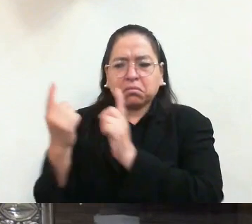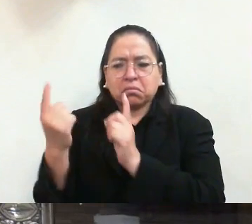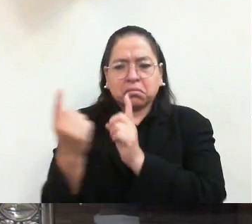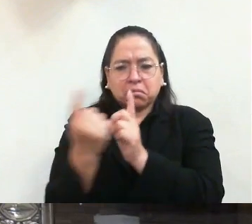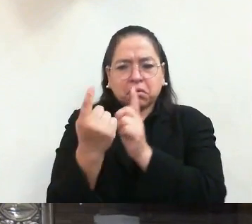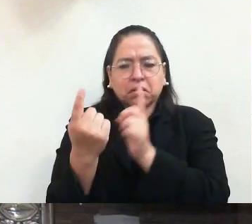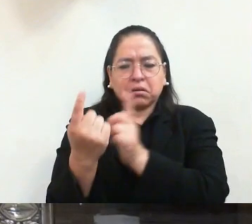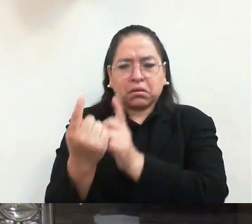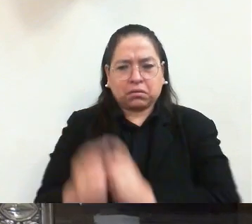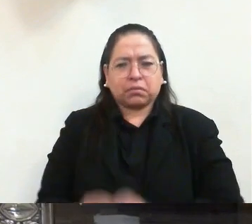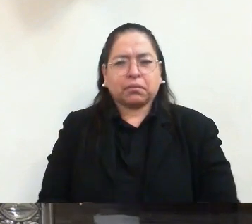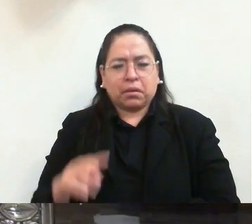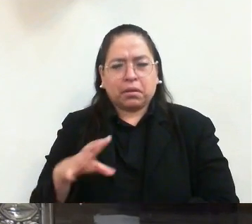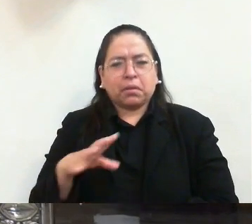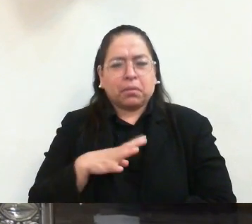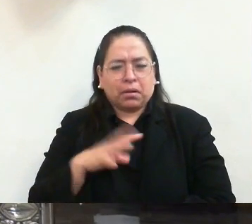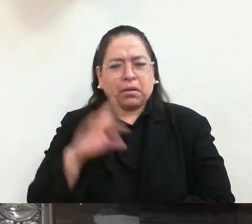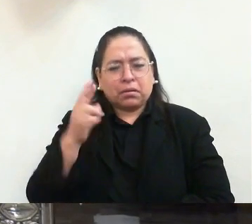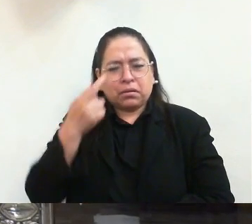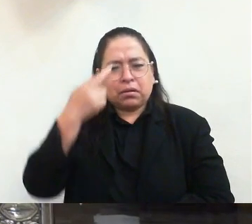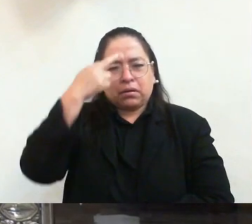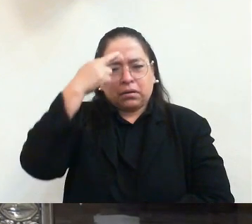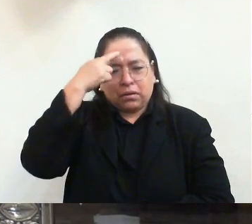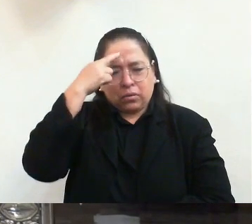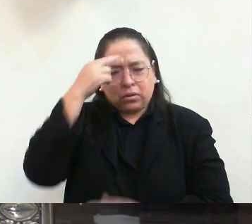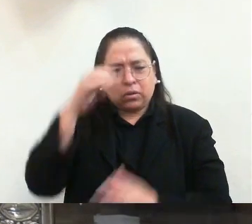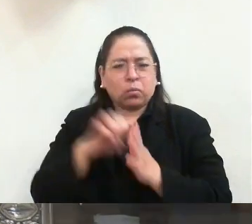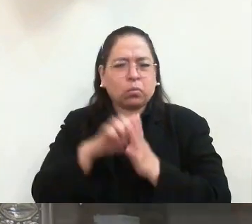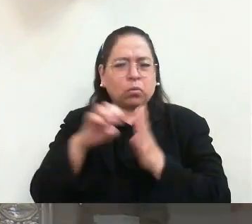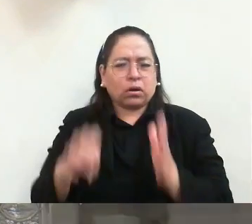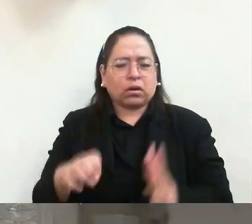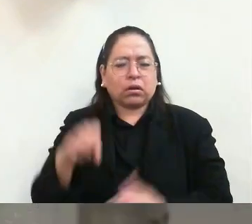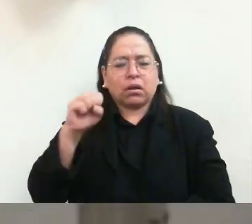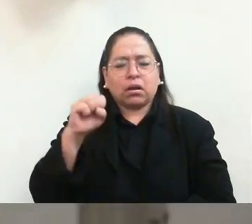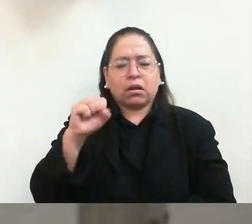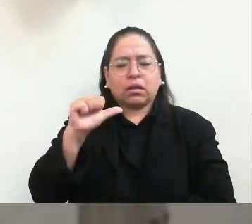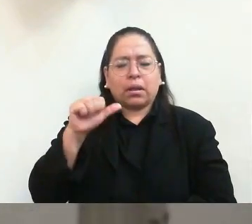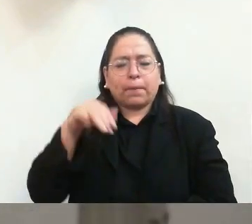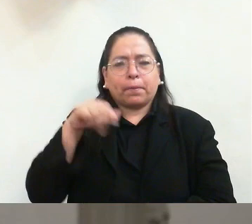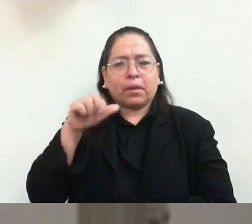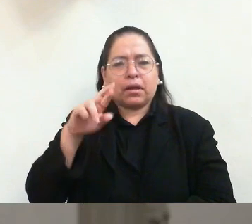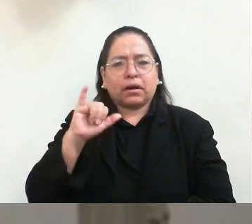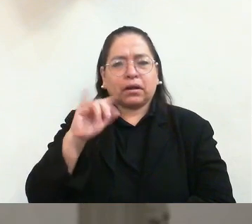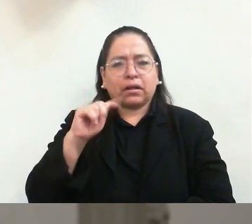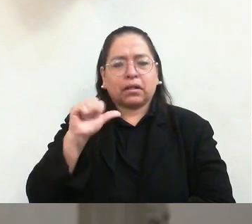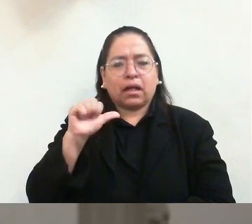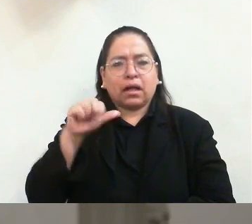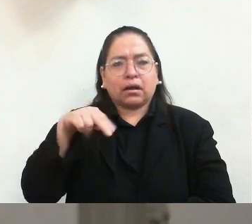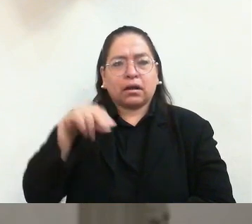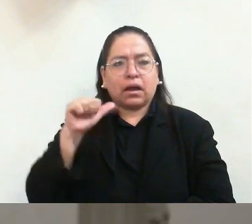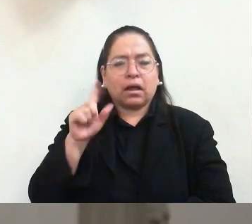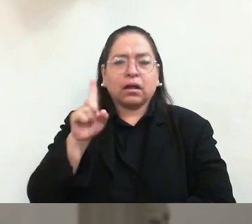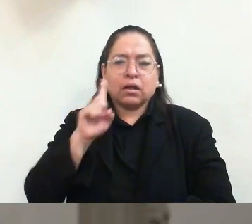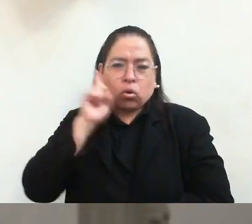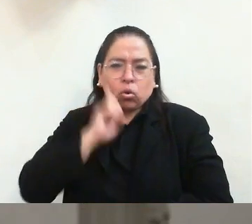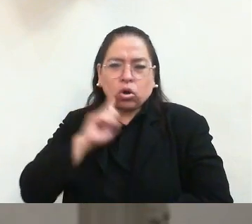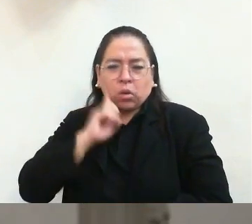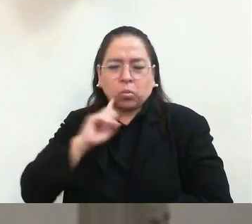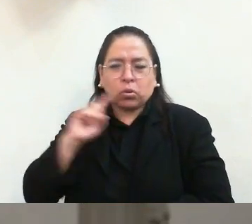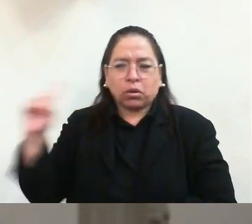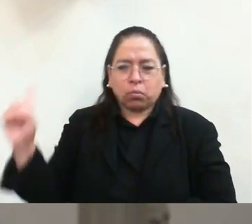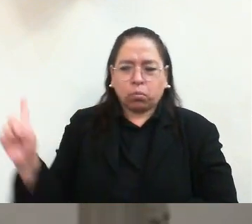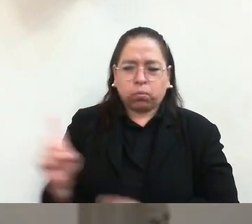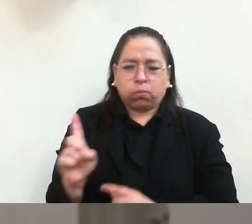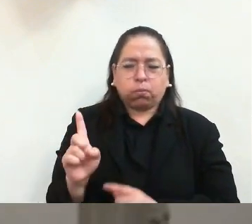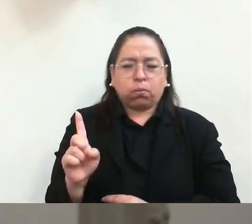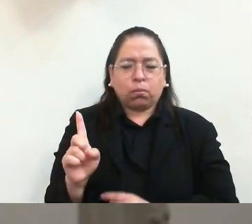recuerdan que se encontró con la samaritana una mujer que había